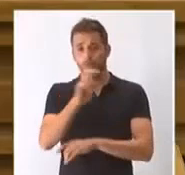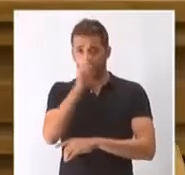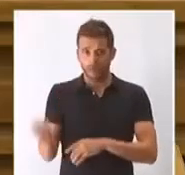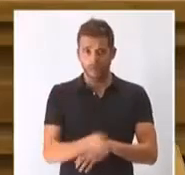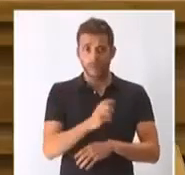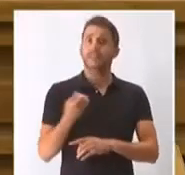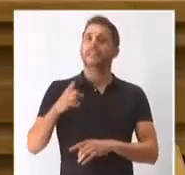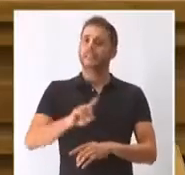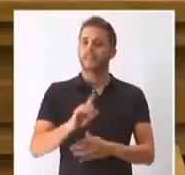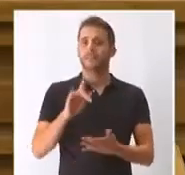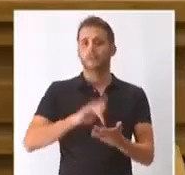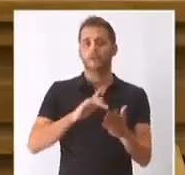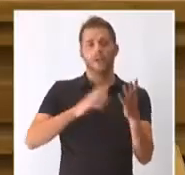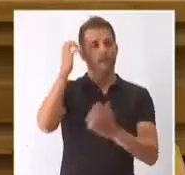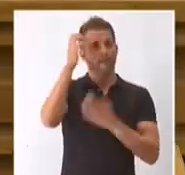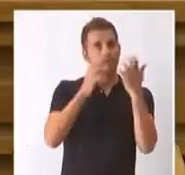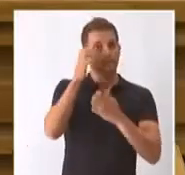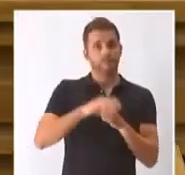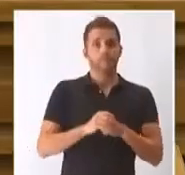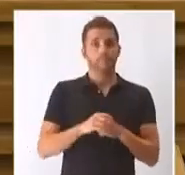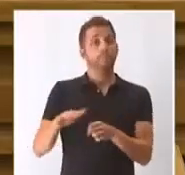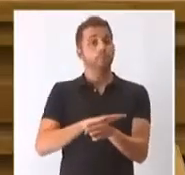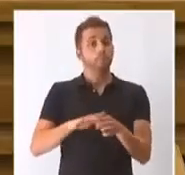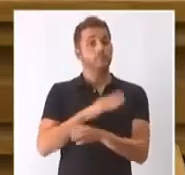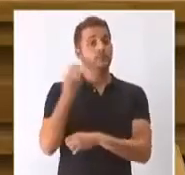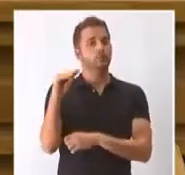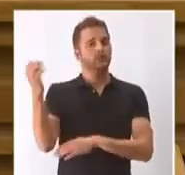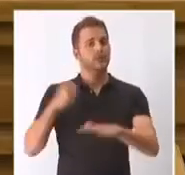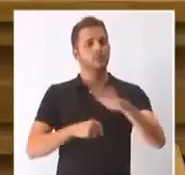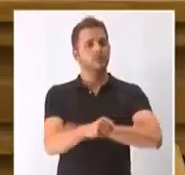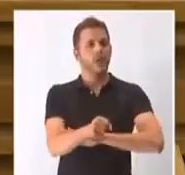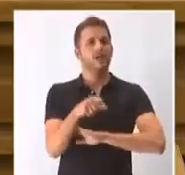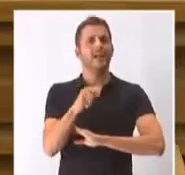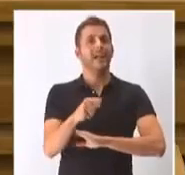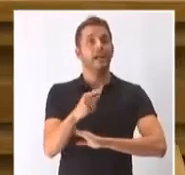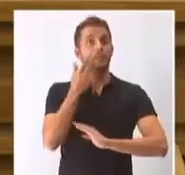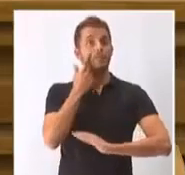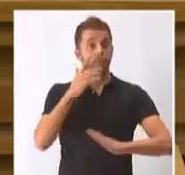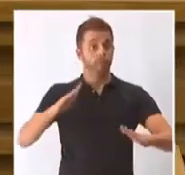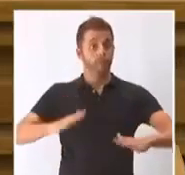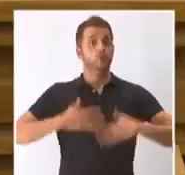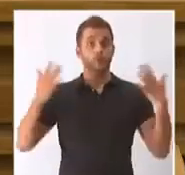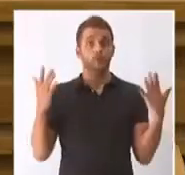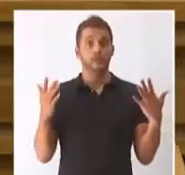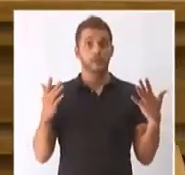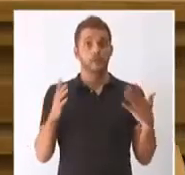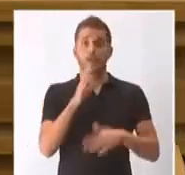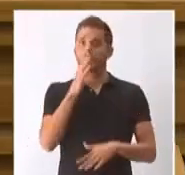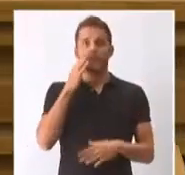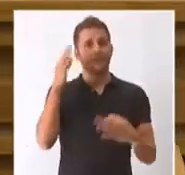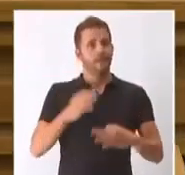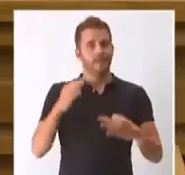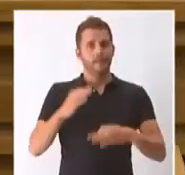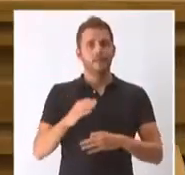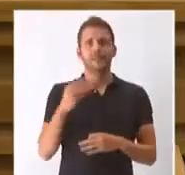primeros puestos de la cabaña ganadera en el ámbito de la incorporación de jóvenes estamos incluso diría sorprendidos porque realmente se está incorporando